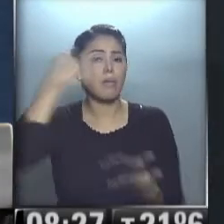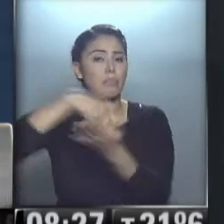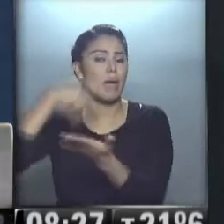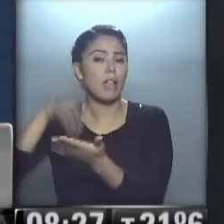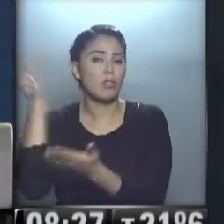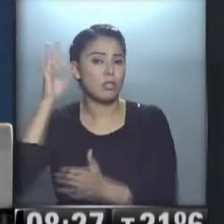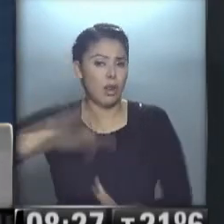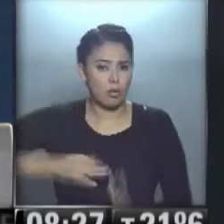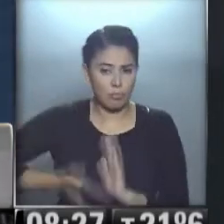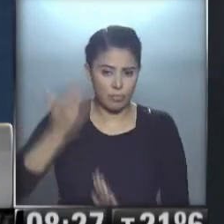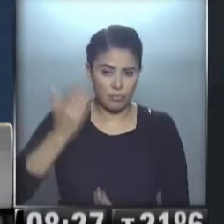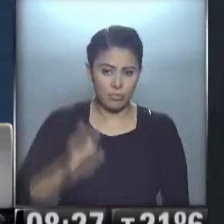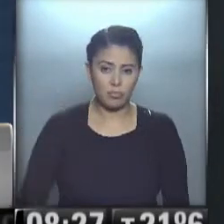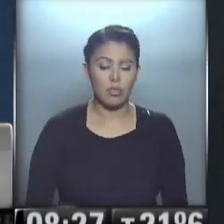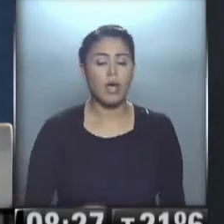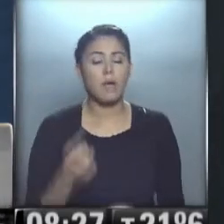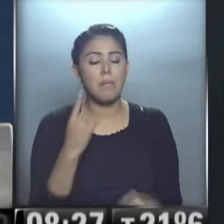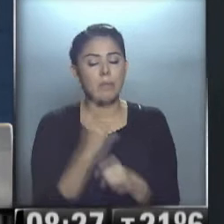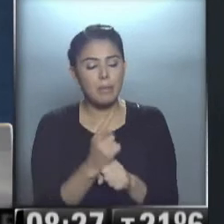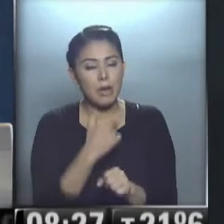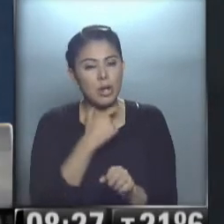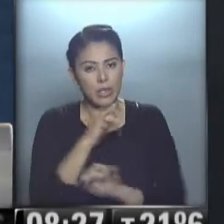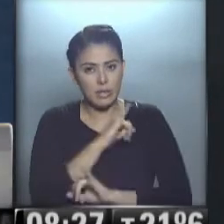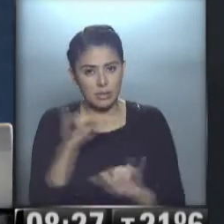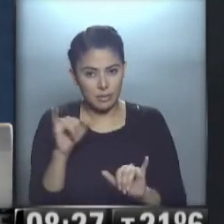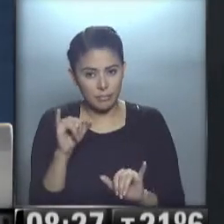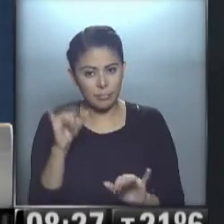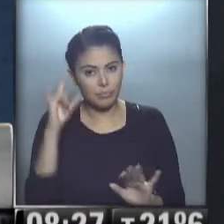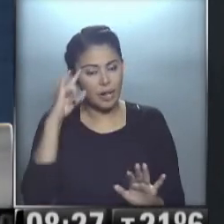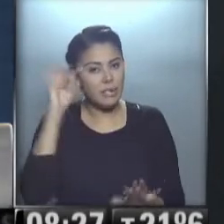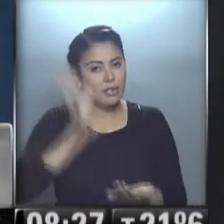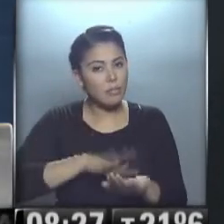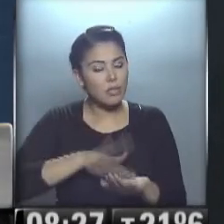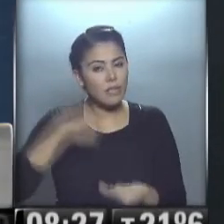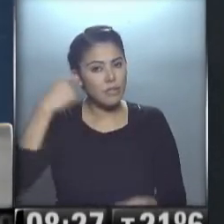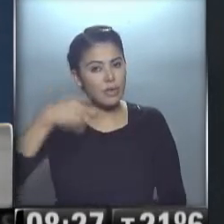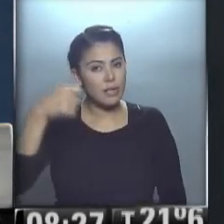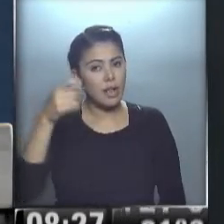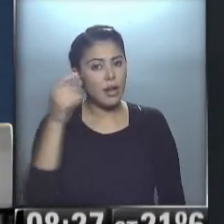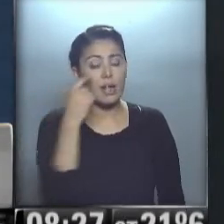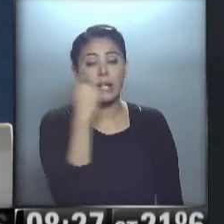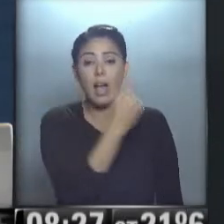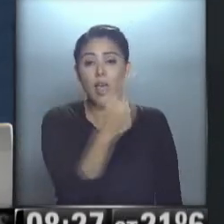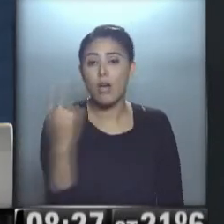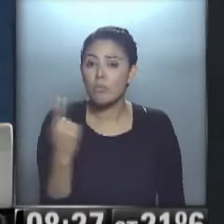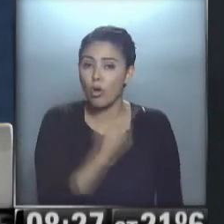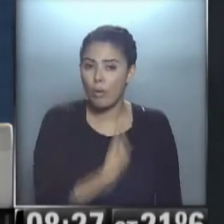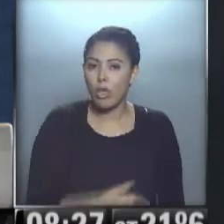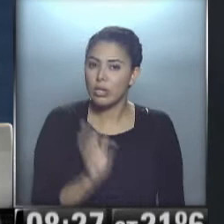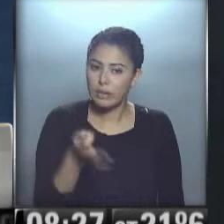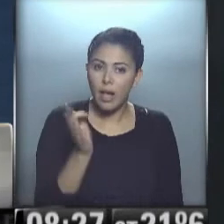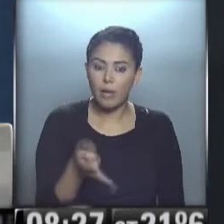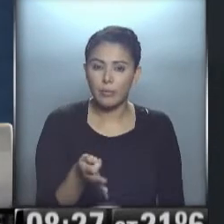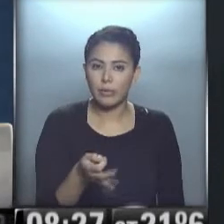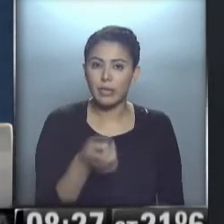Mire, en principio lo que quiero transmitir desde el punto de vista del concepto de responsabilidad fiscal lo sabe cada uno de nuestros gobernadores